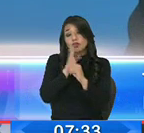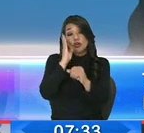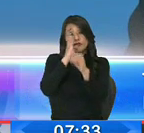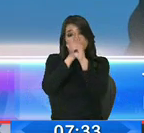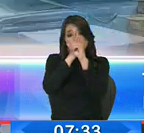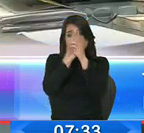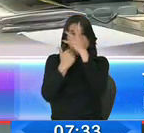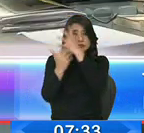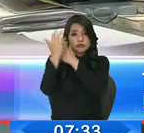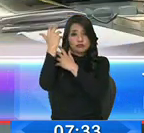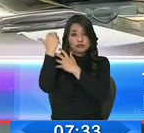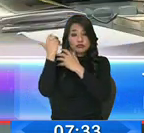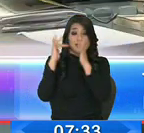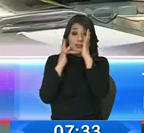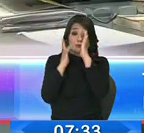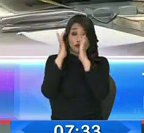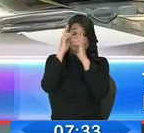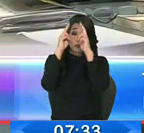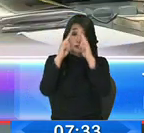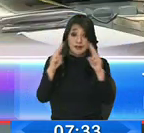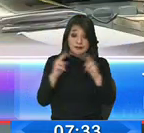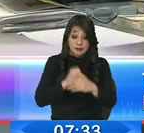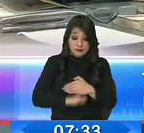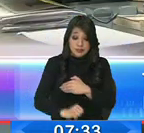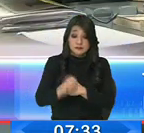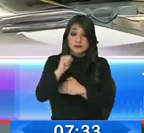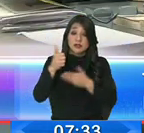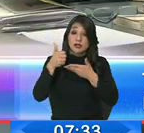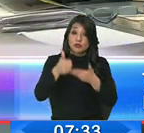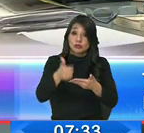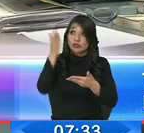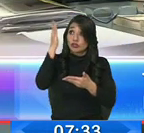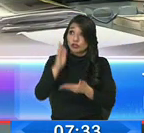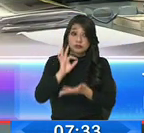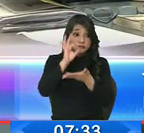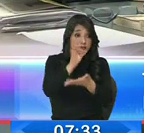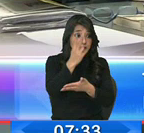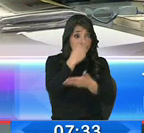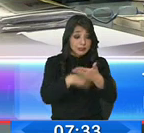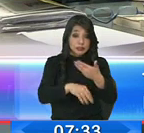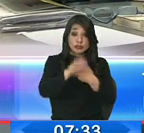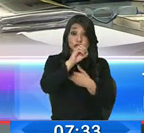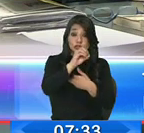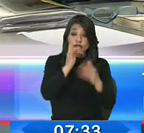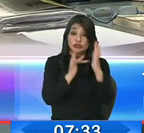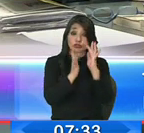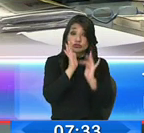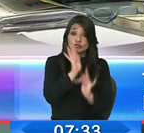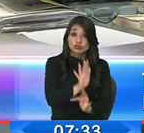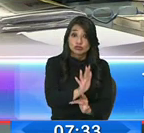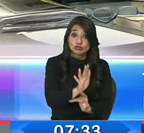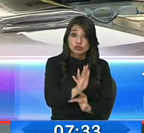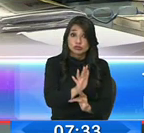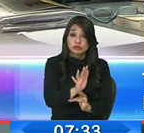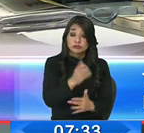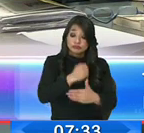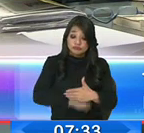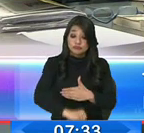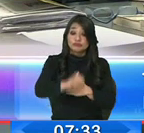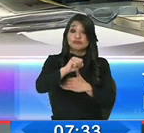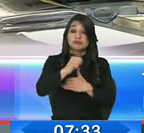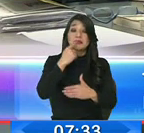historia. Cuando llegó la plenitud de los tiempos, envió Dios a su Hijo único Jesucristo, nacido bajo la ley